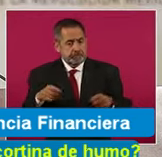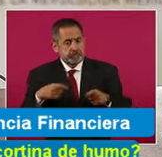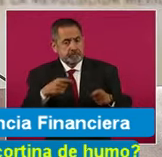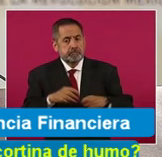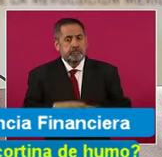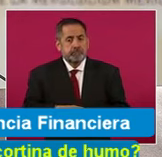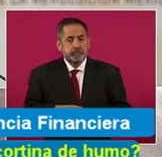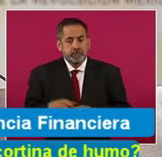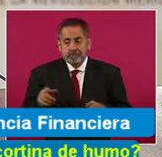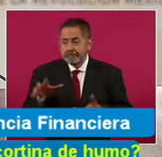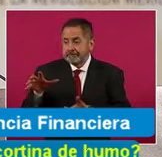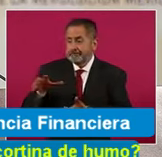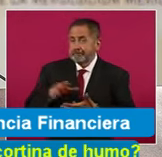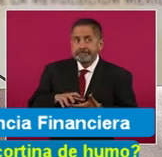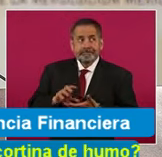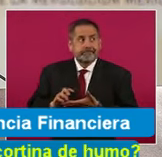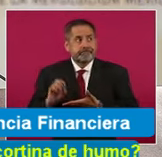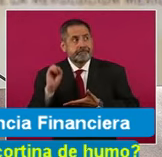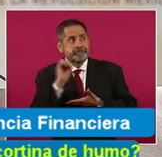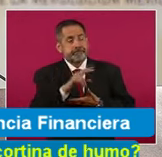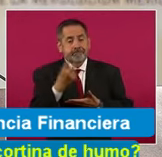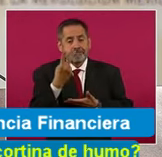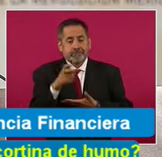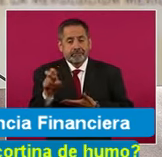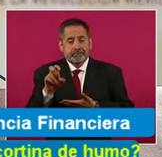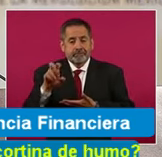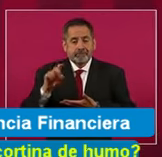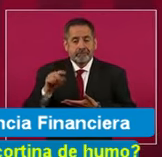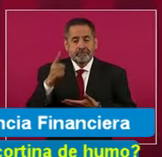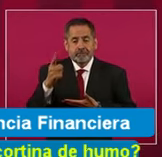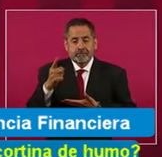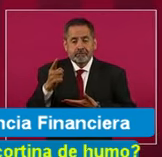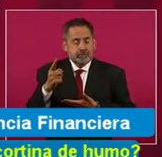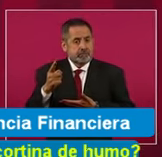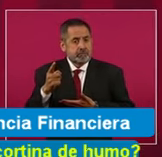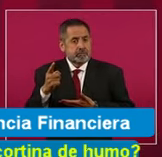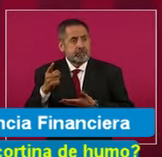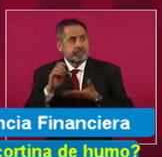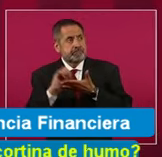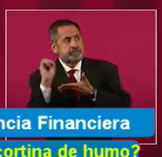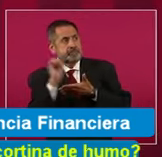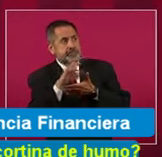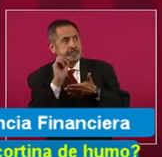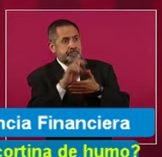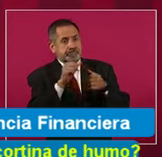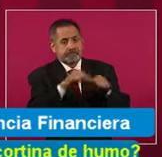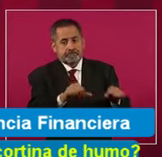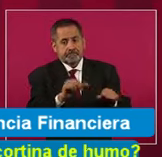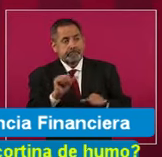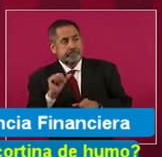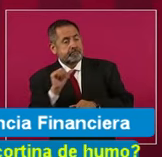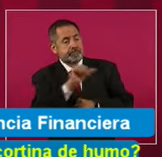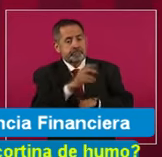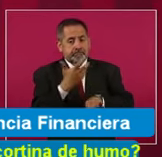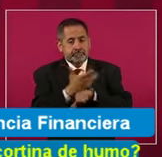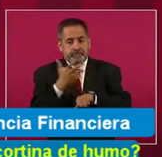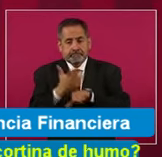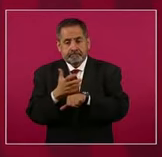envió 261 transferencias internacionales a Estados Unidos,